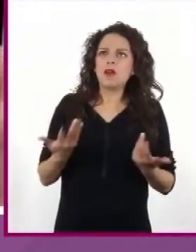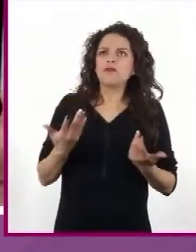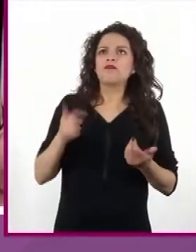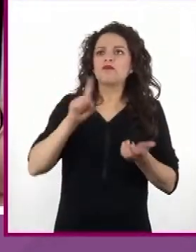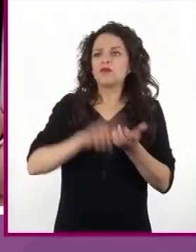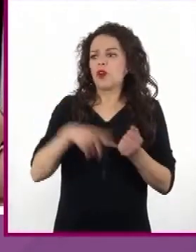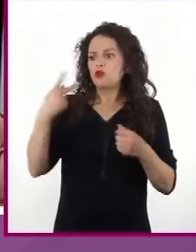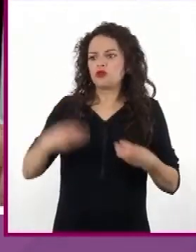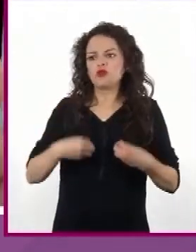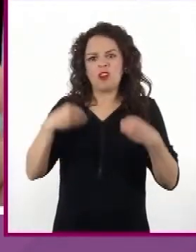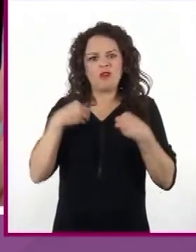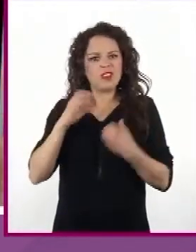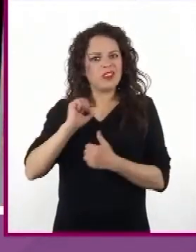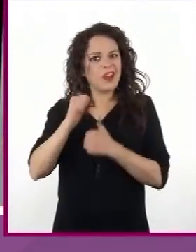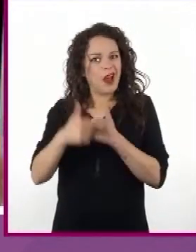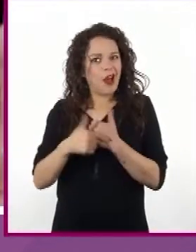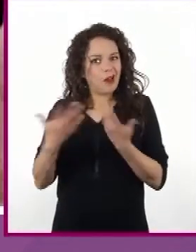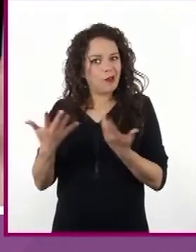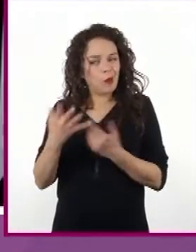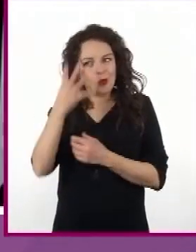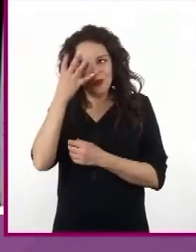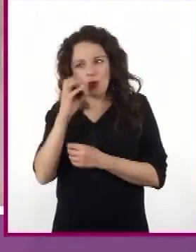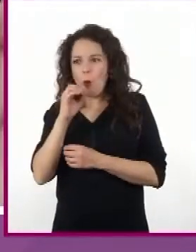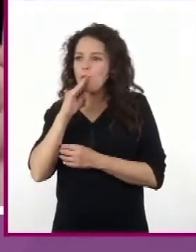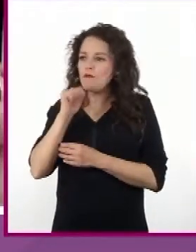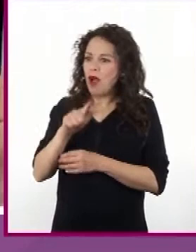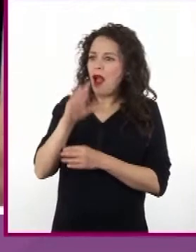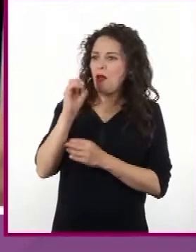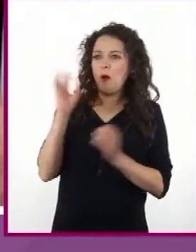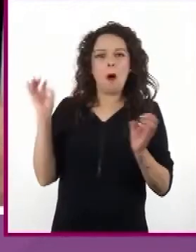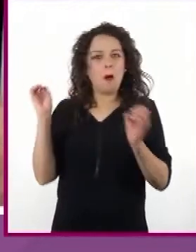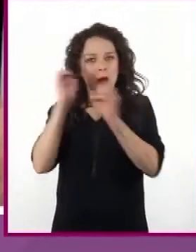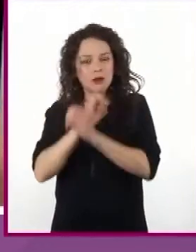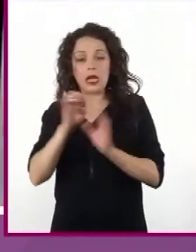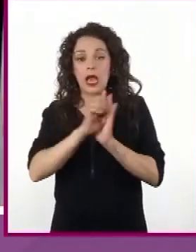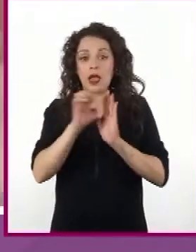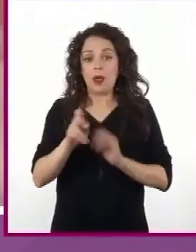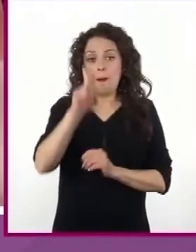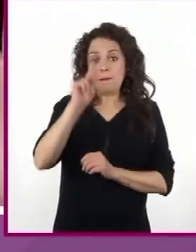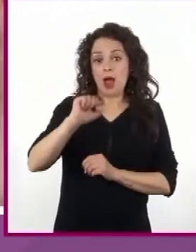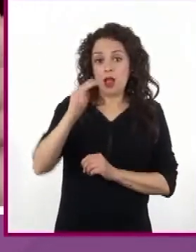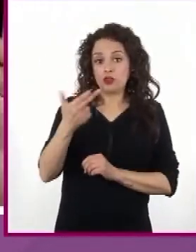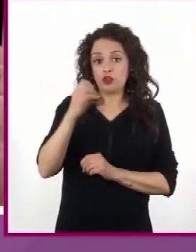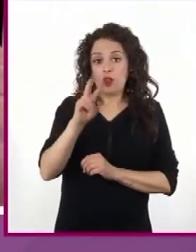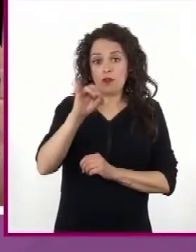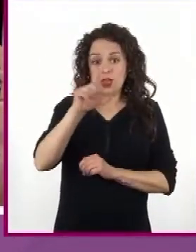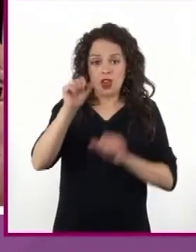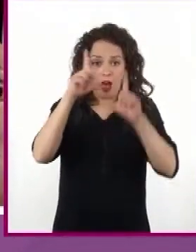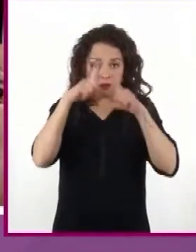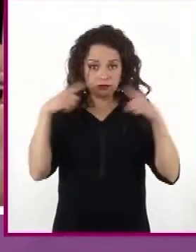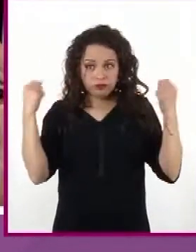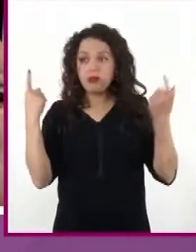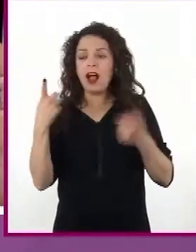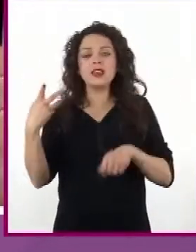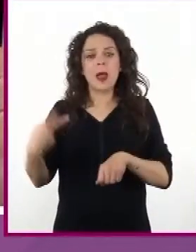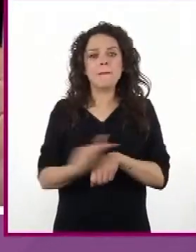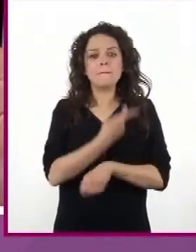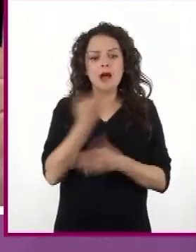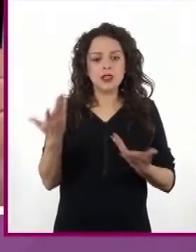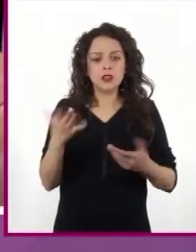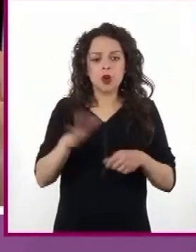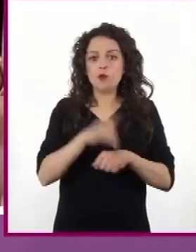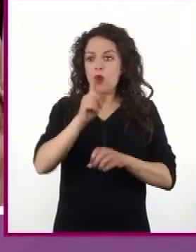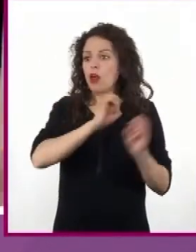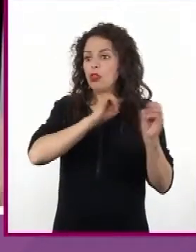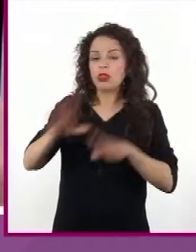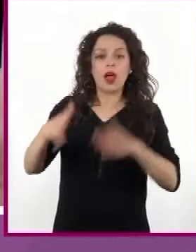de la vida de esa persona, por ejemplo, no sabemos en el caso de Pancho Villa, salvo que se fue después de haber dejado la